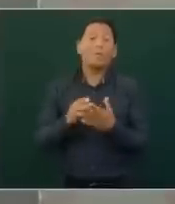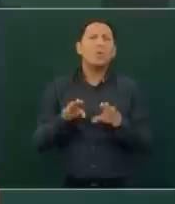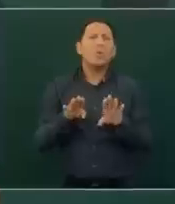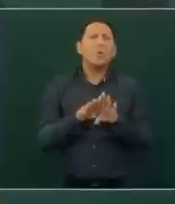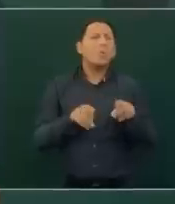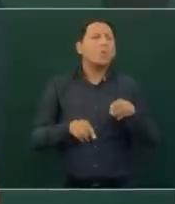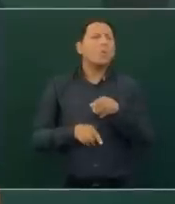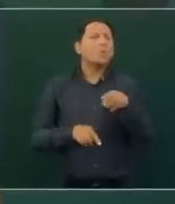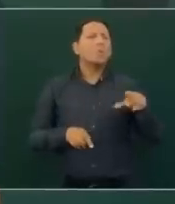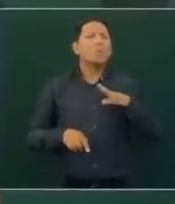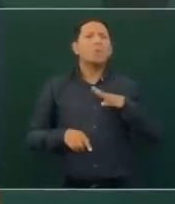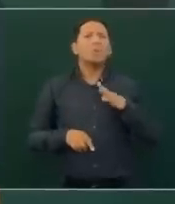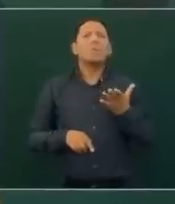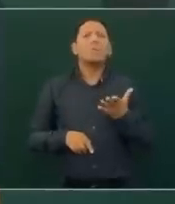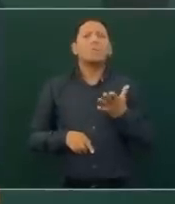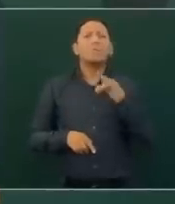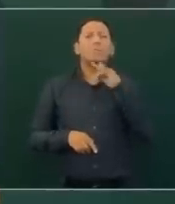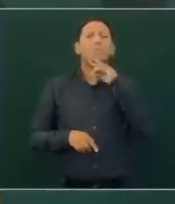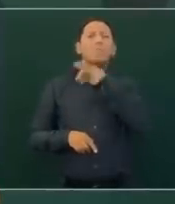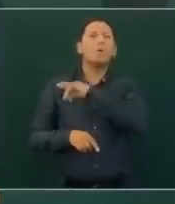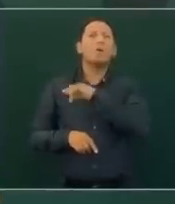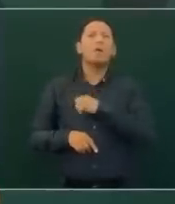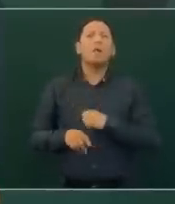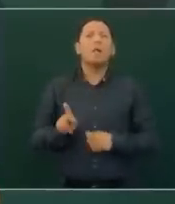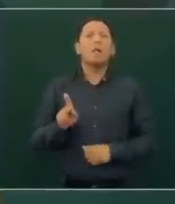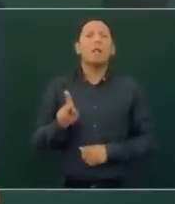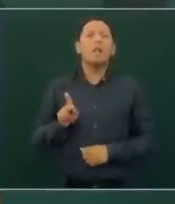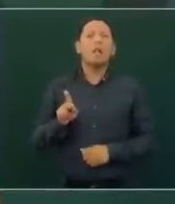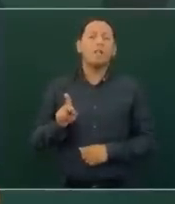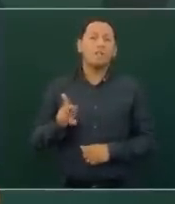como parafernalia,